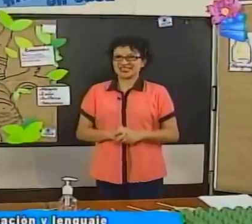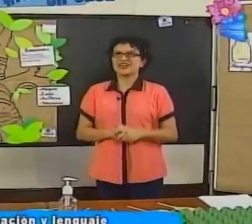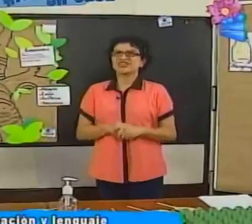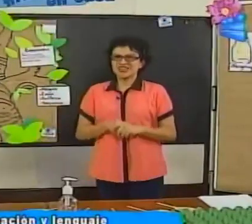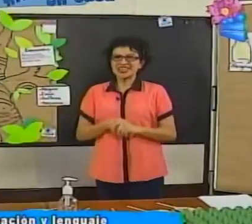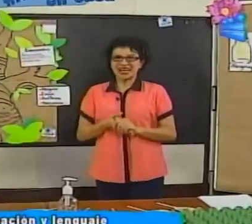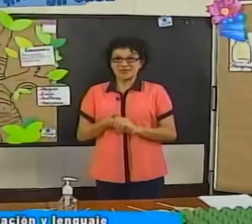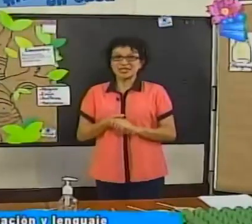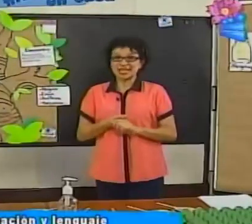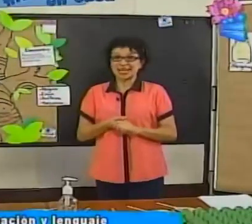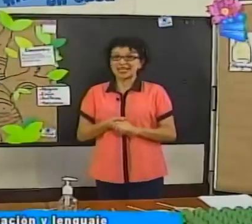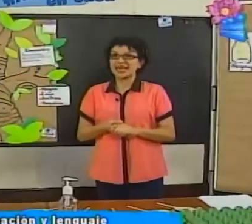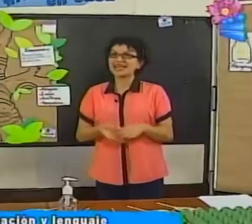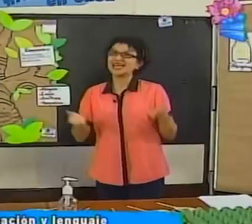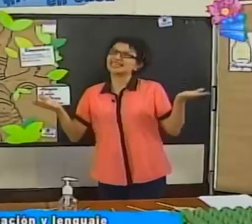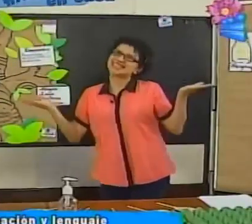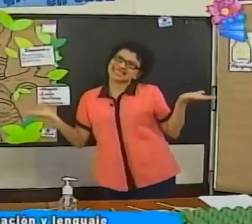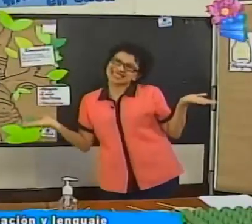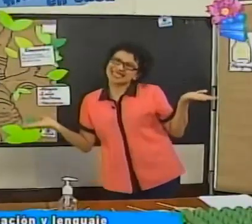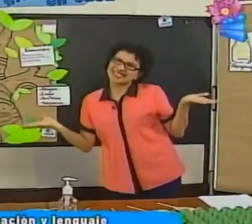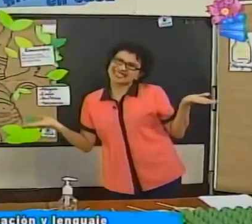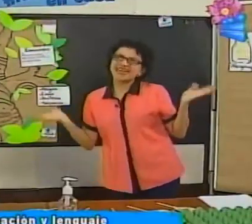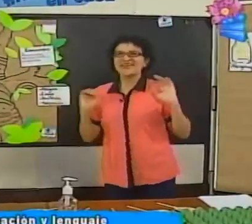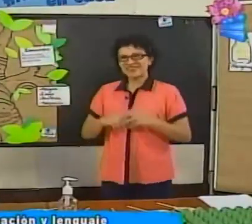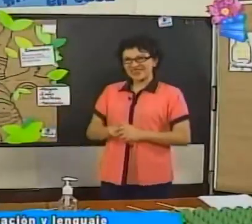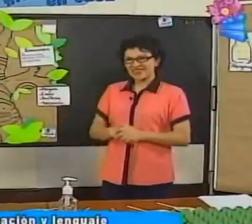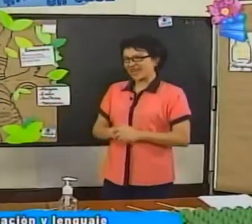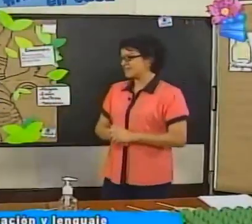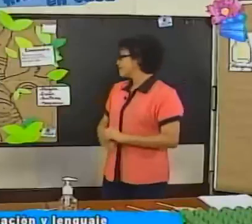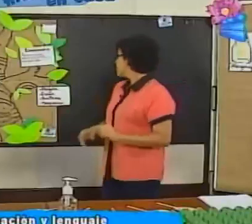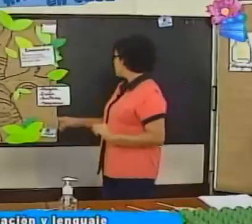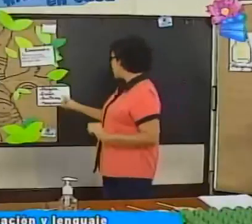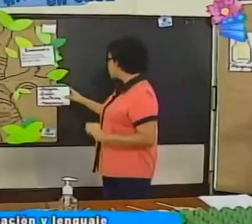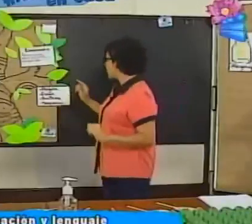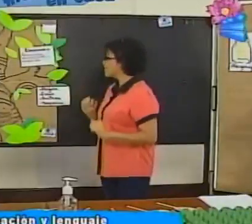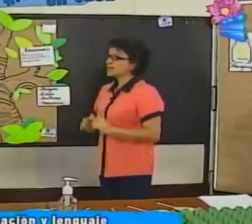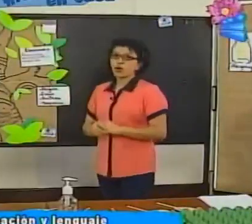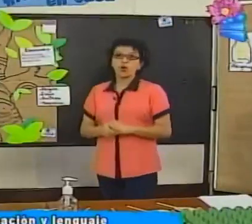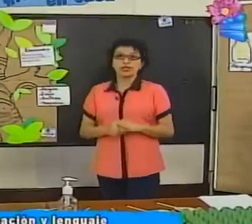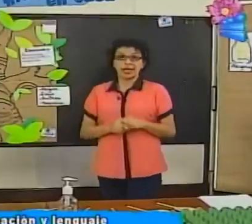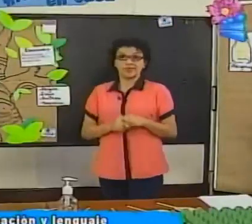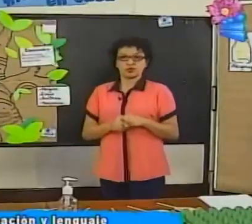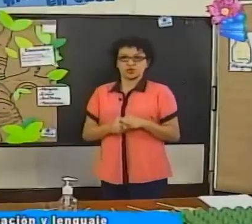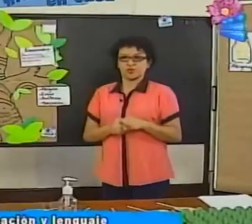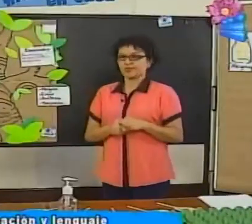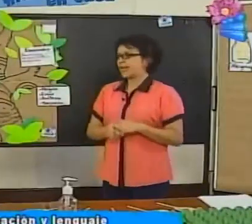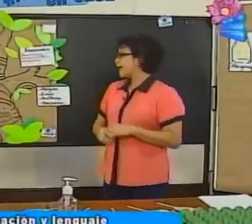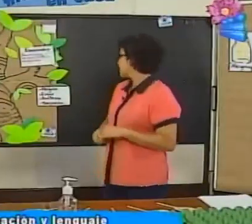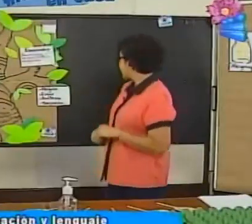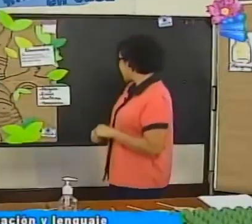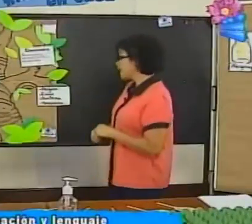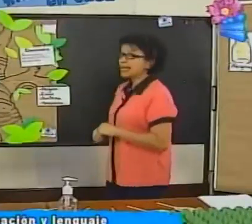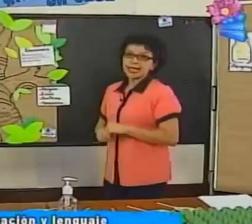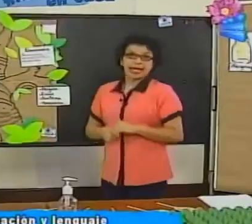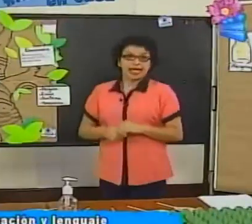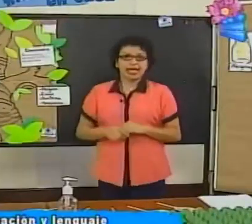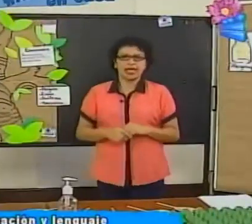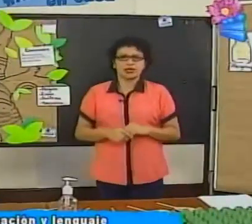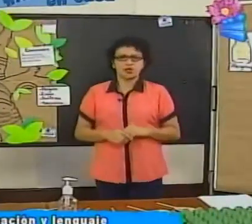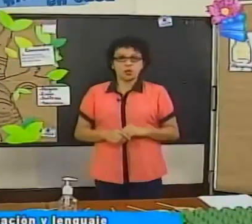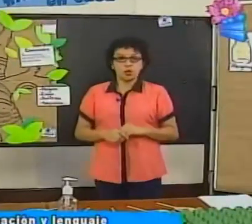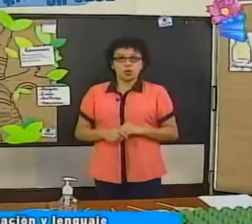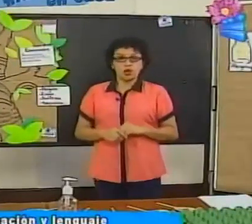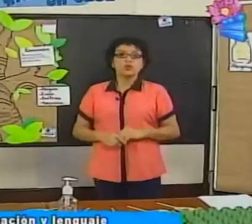Exacto. Todos hagamos esa cara de alegría. Muy bien. Vamos a ver otra emoción. Está el